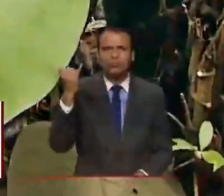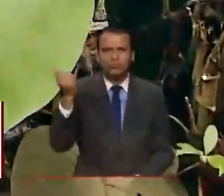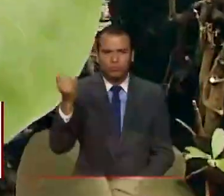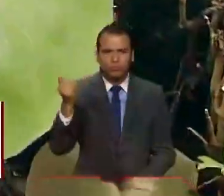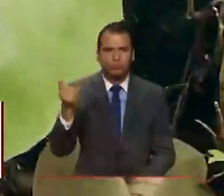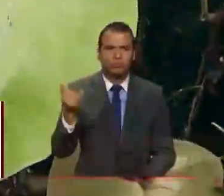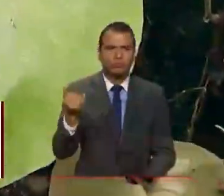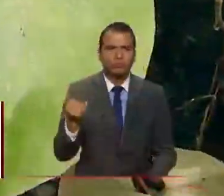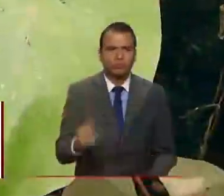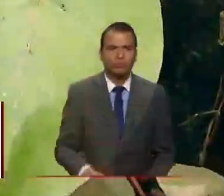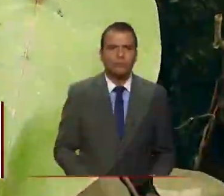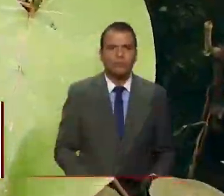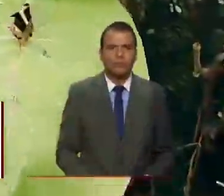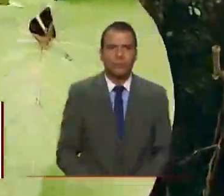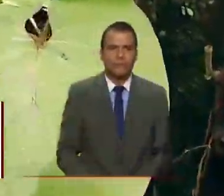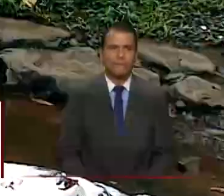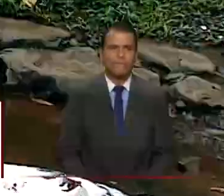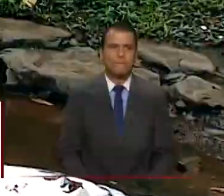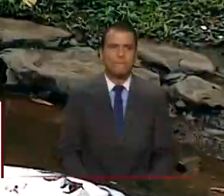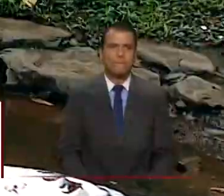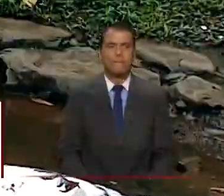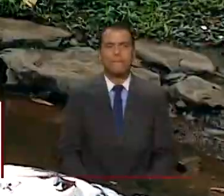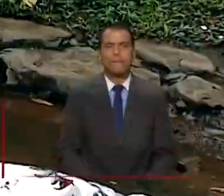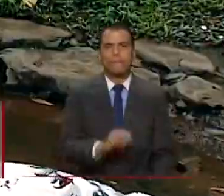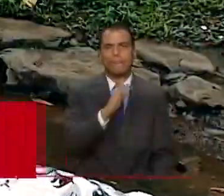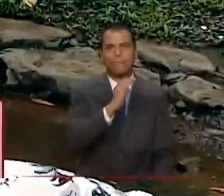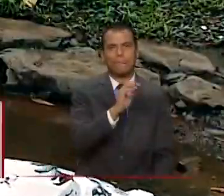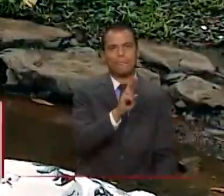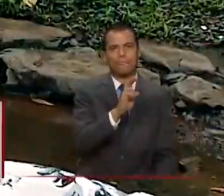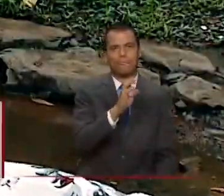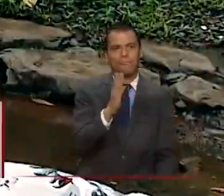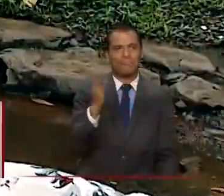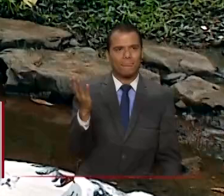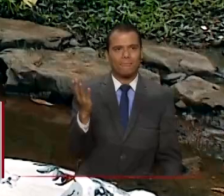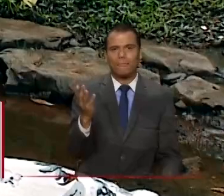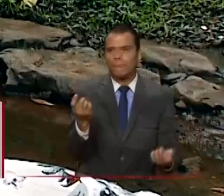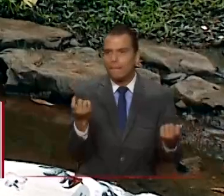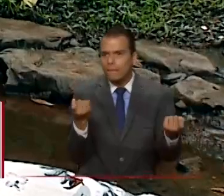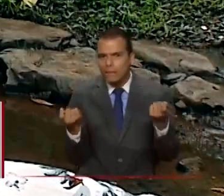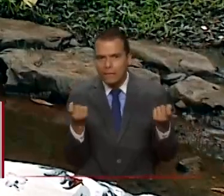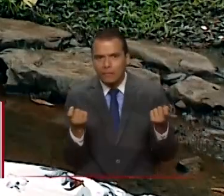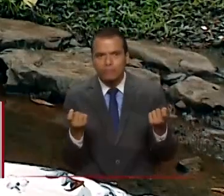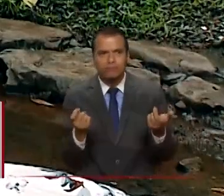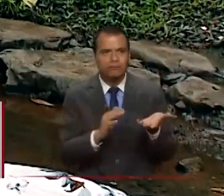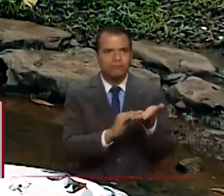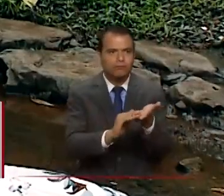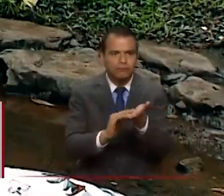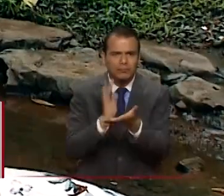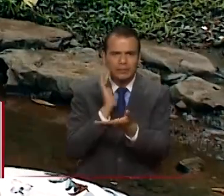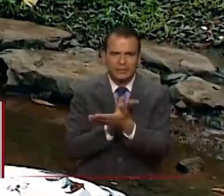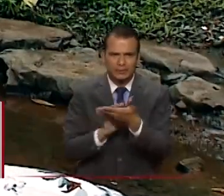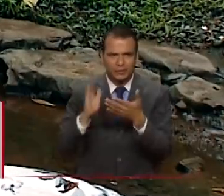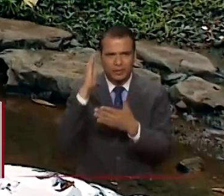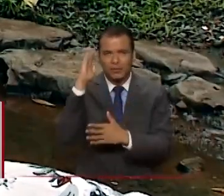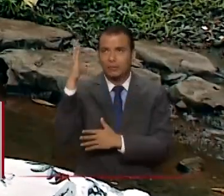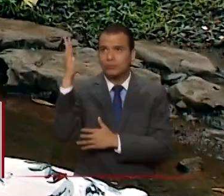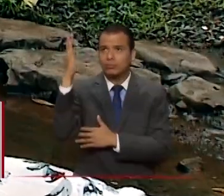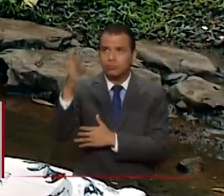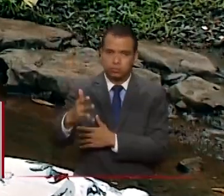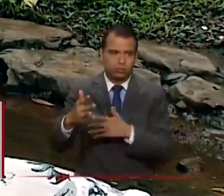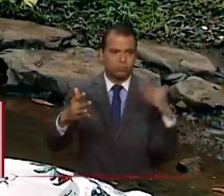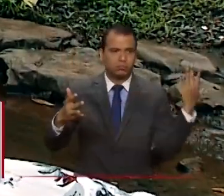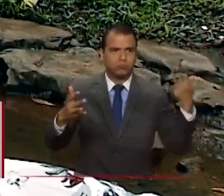necesita mantenimiento, por ejemplo, la CDC, porque si hay mucho árbol que se cae y bloquea la quebrada. Entonces se